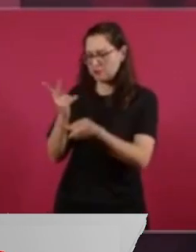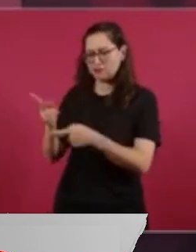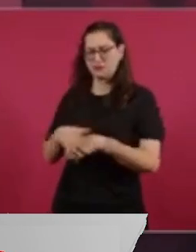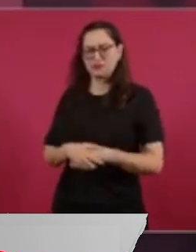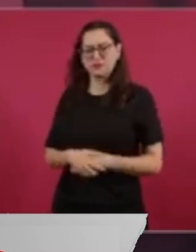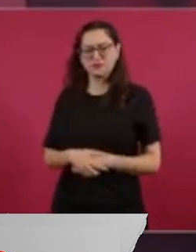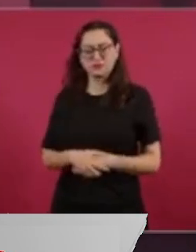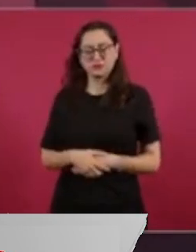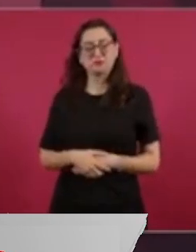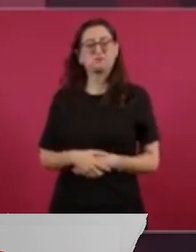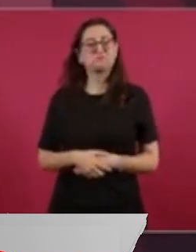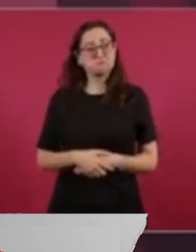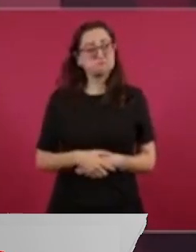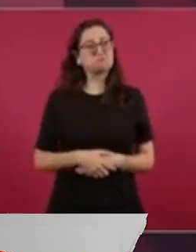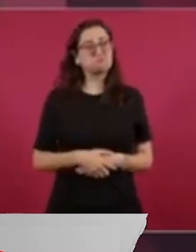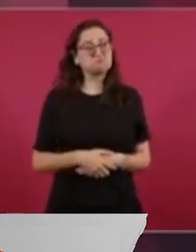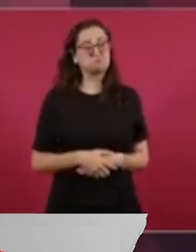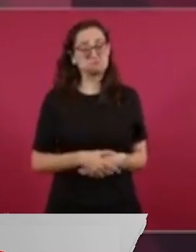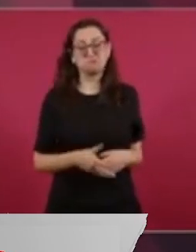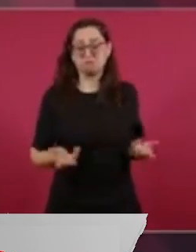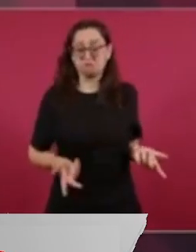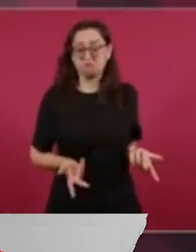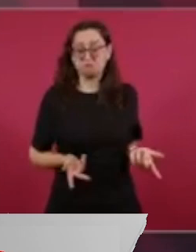ser traicionado,